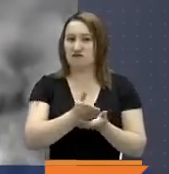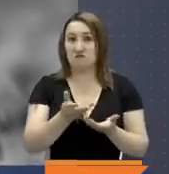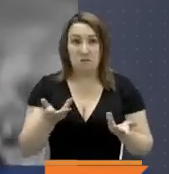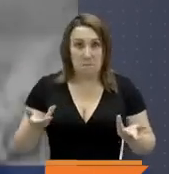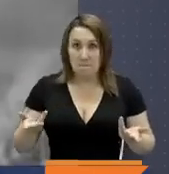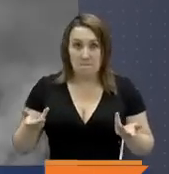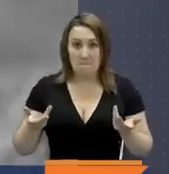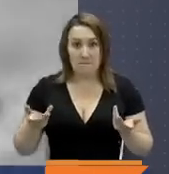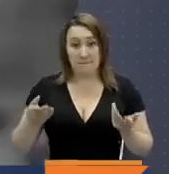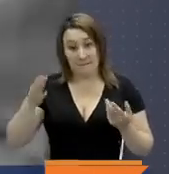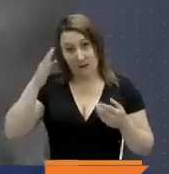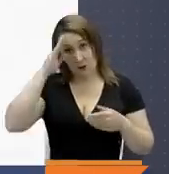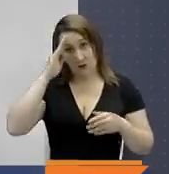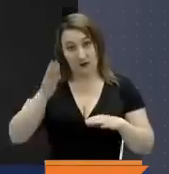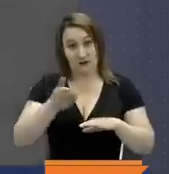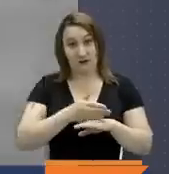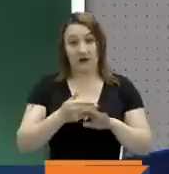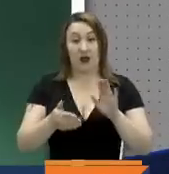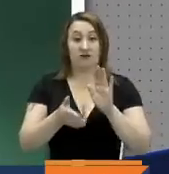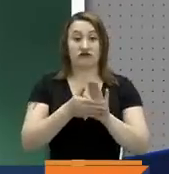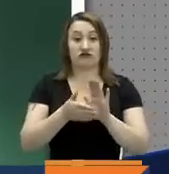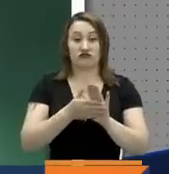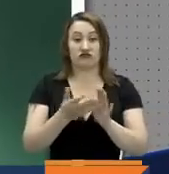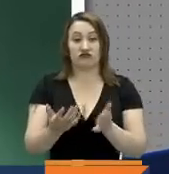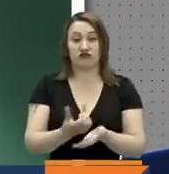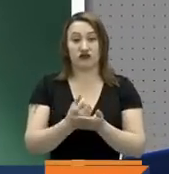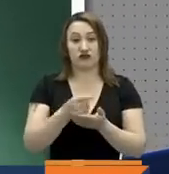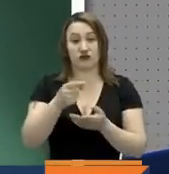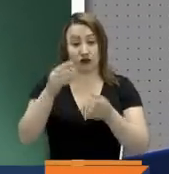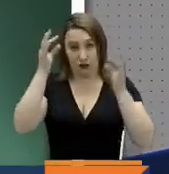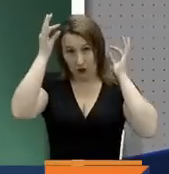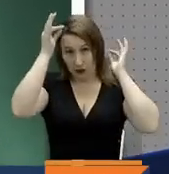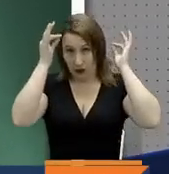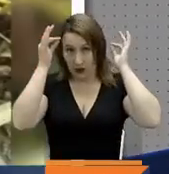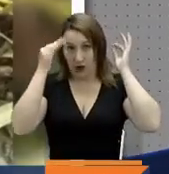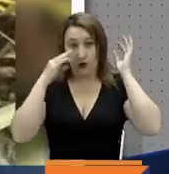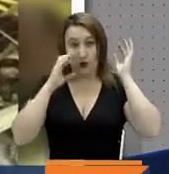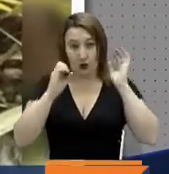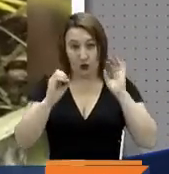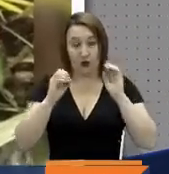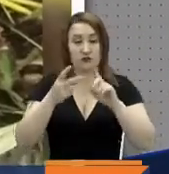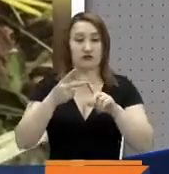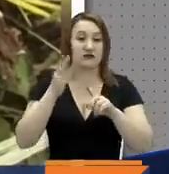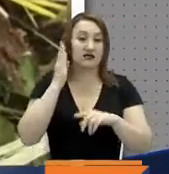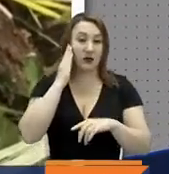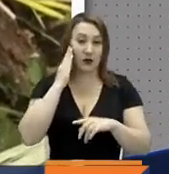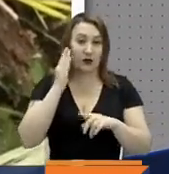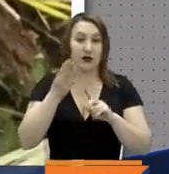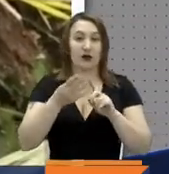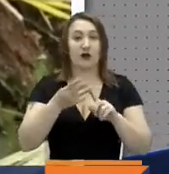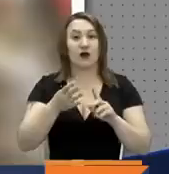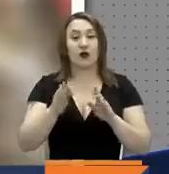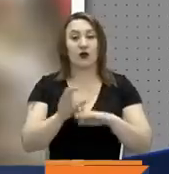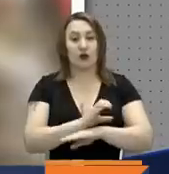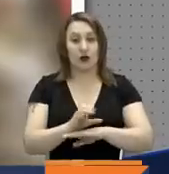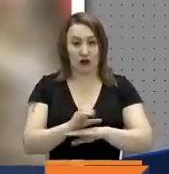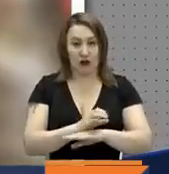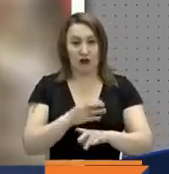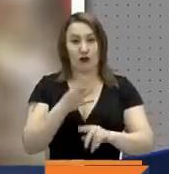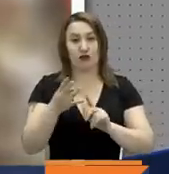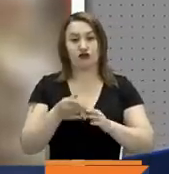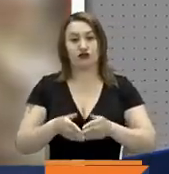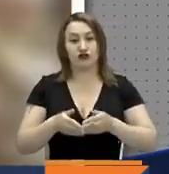policía mostró las evidencias encontradas en el campamento la bobina de Iván mordisco su celular computador el bote en el que se